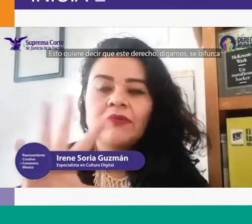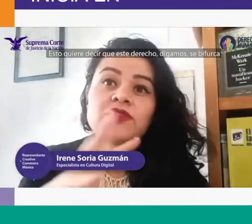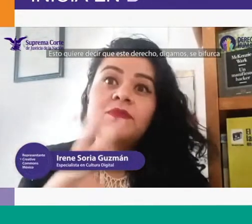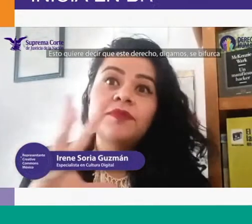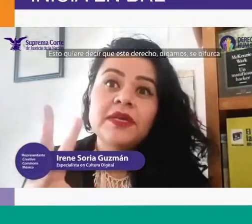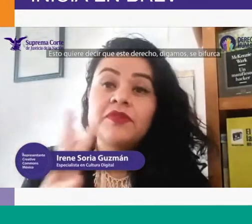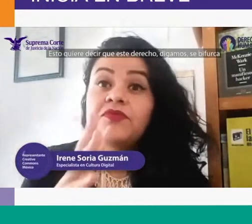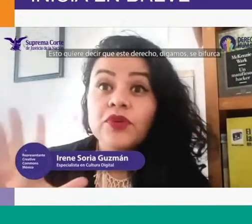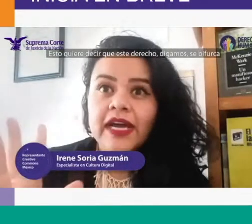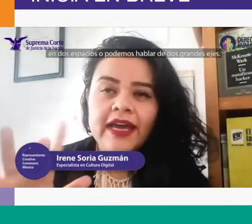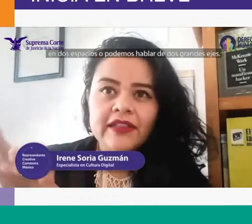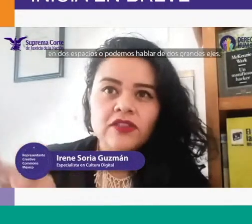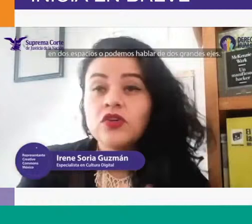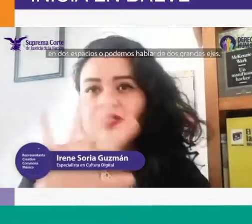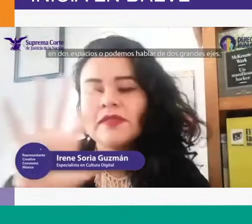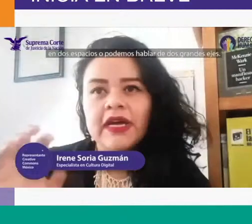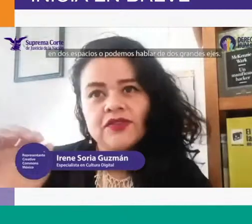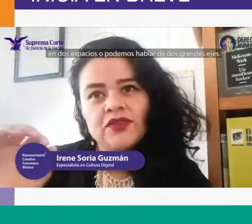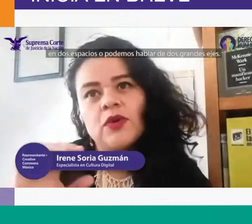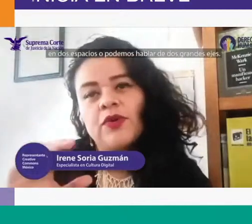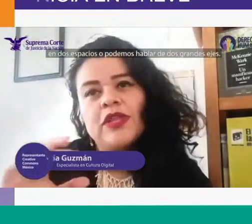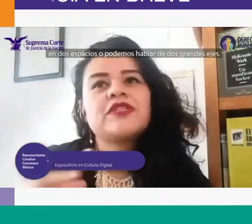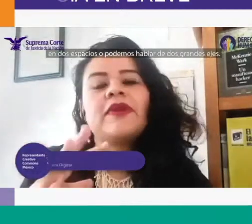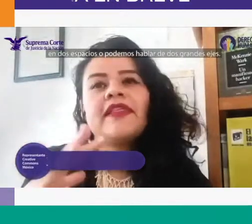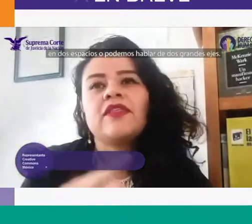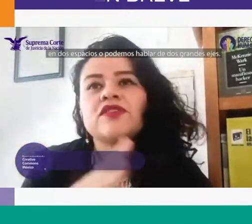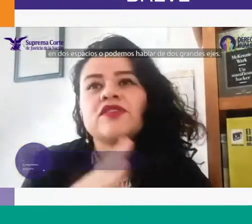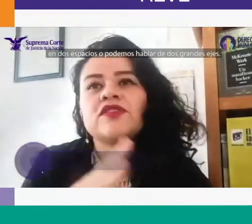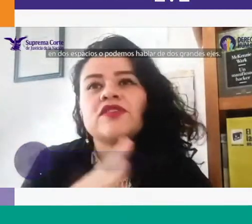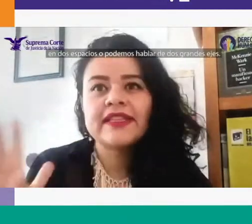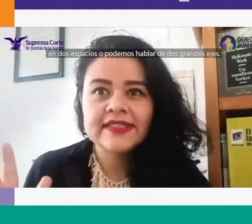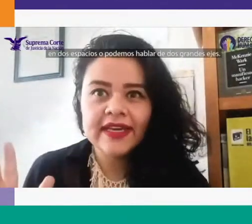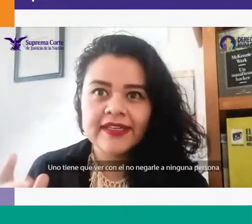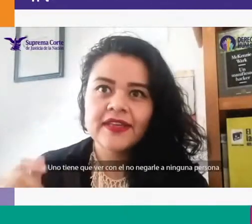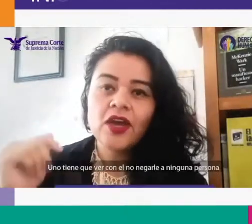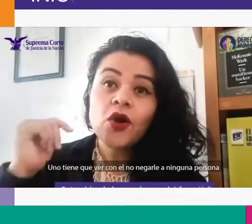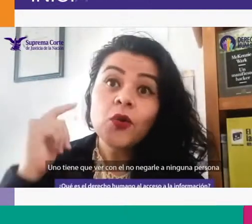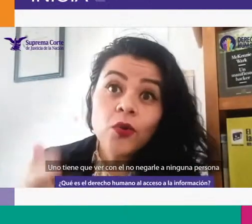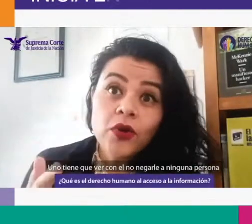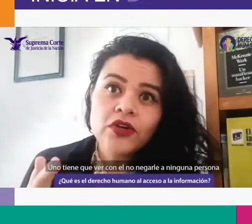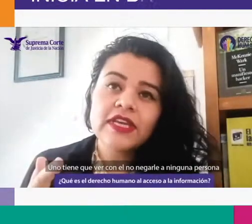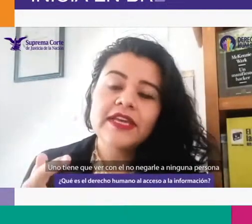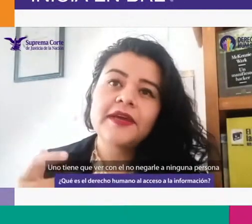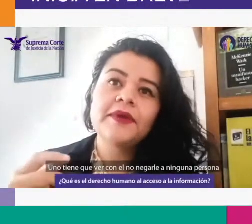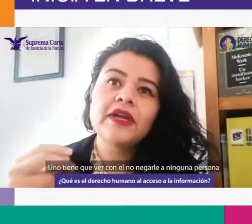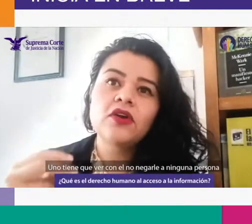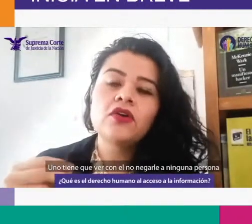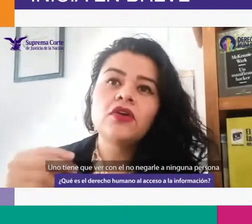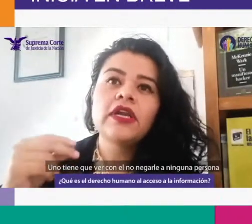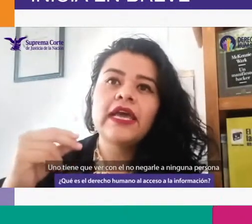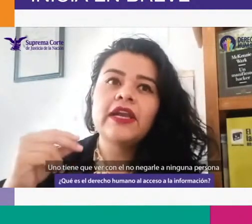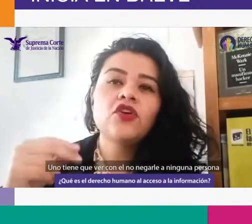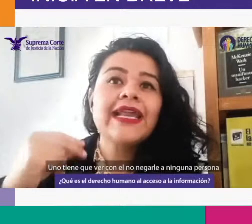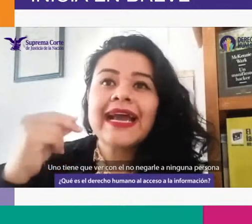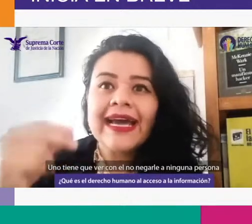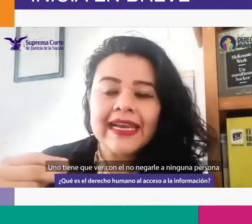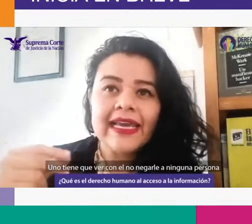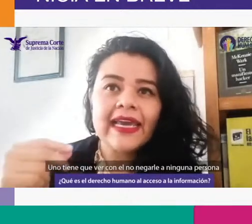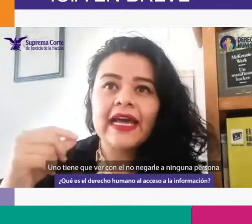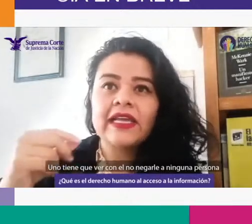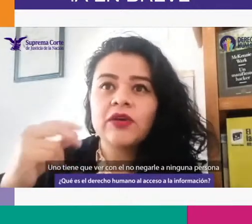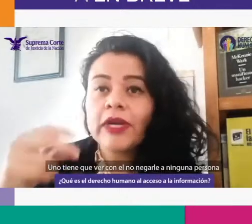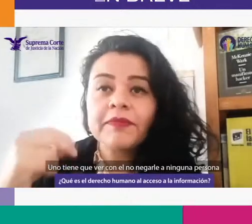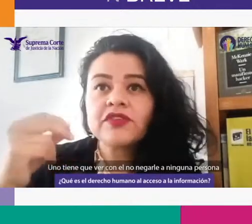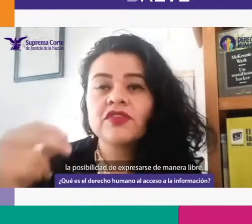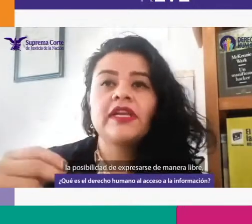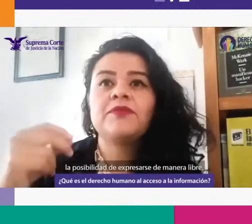derecho, digamos, se bifurca en dos espacios, o podemos hablar de dos ejes. Uno tiene que ver con no negarle